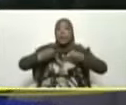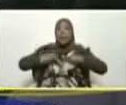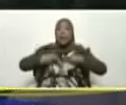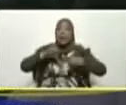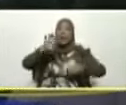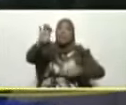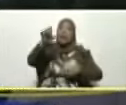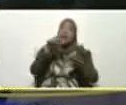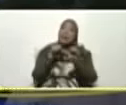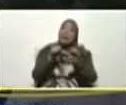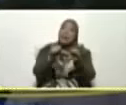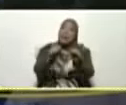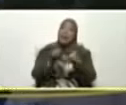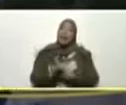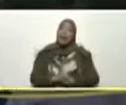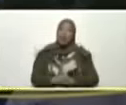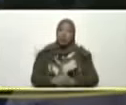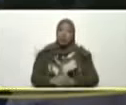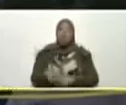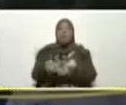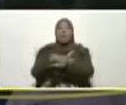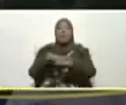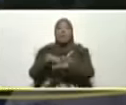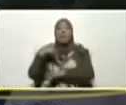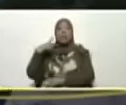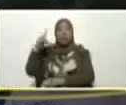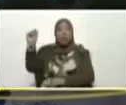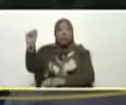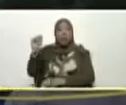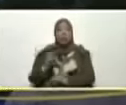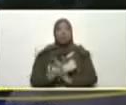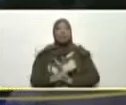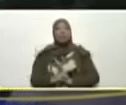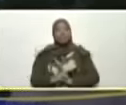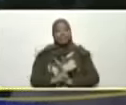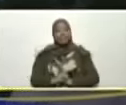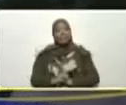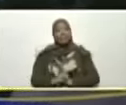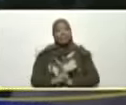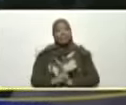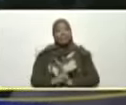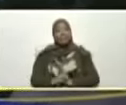Mi comandante en jefe, permiso para retirarme. Muy bien.